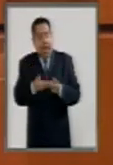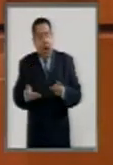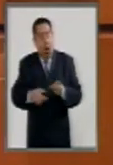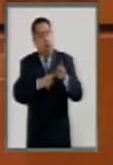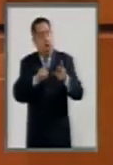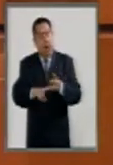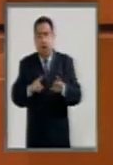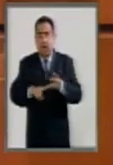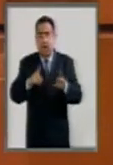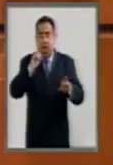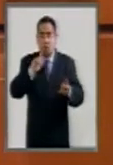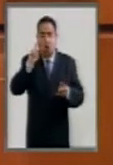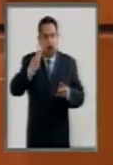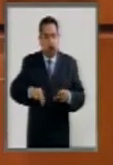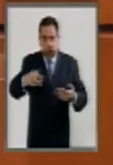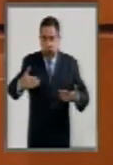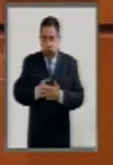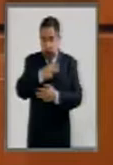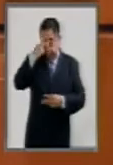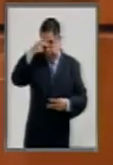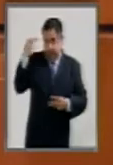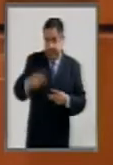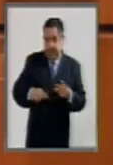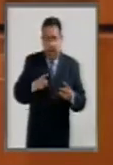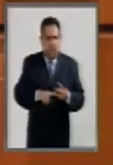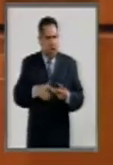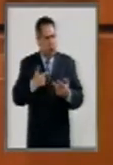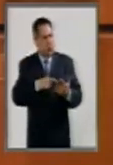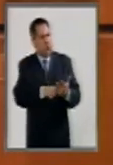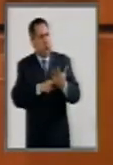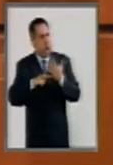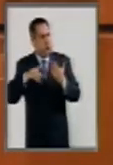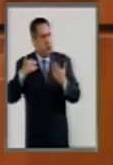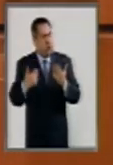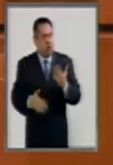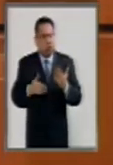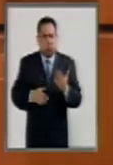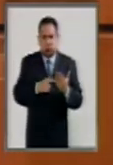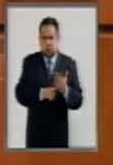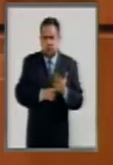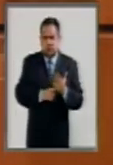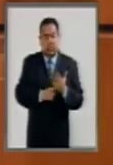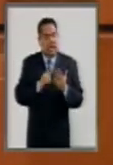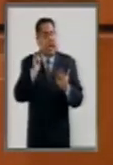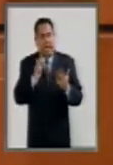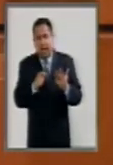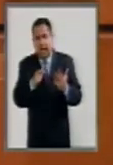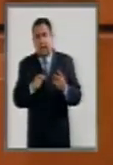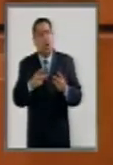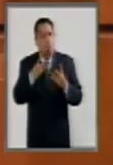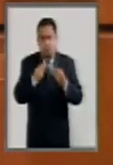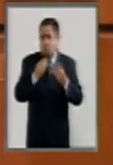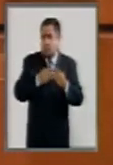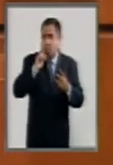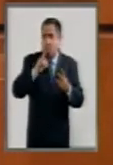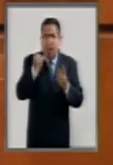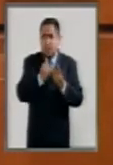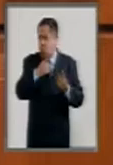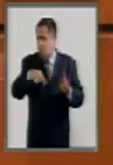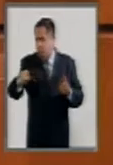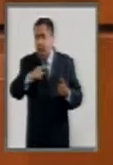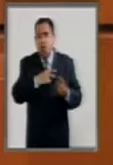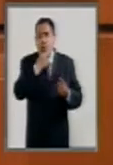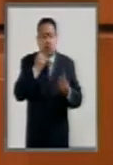una mexicana que es un reflejo de lo que padecen muchas mujeres, muchos hombres,